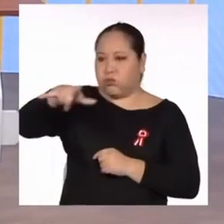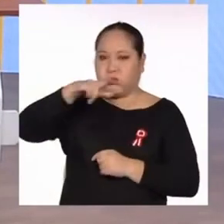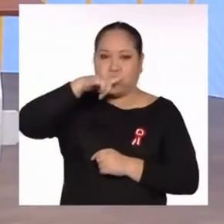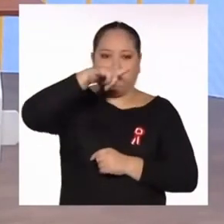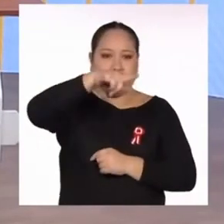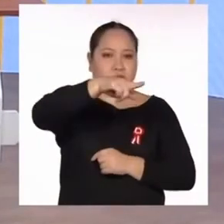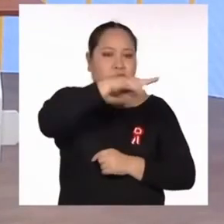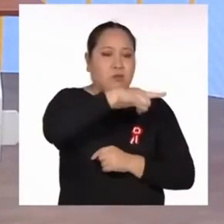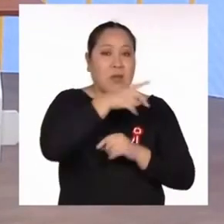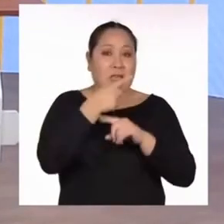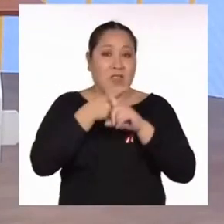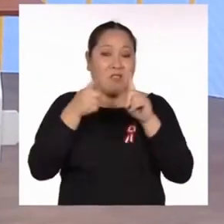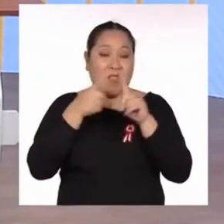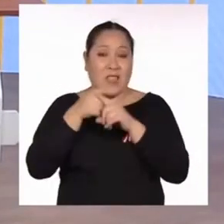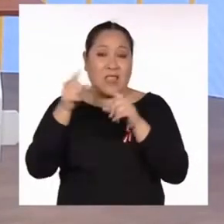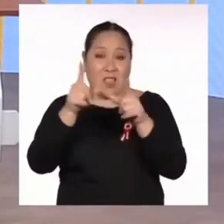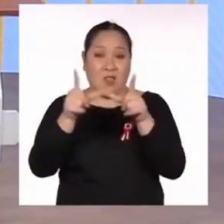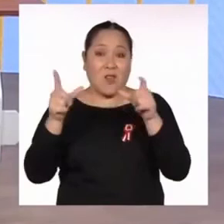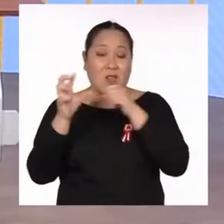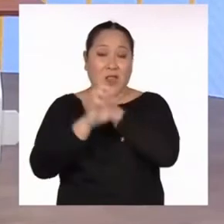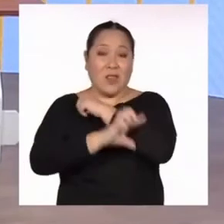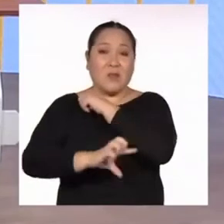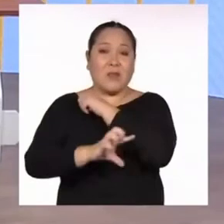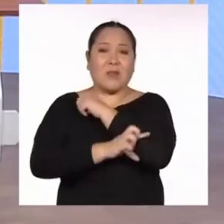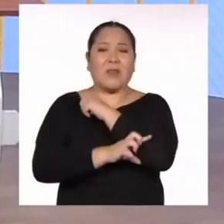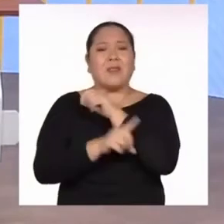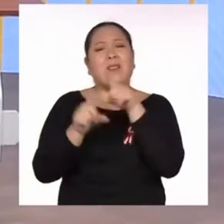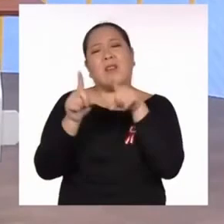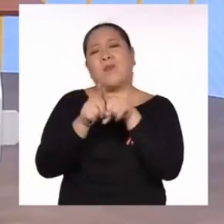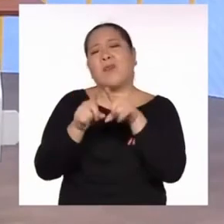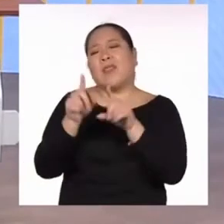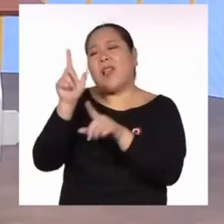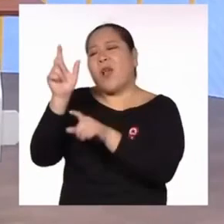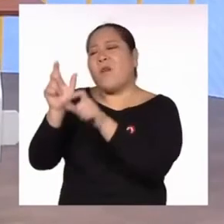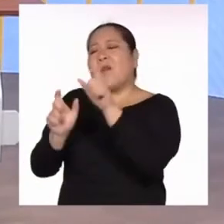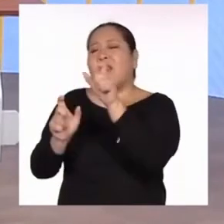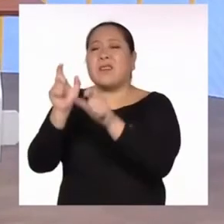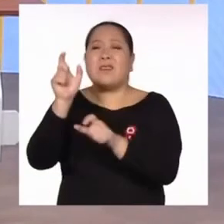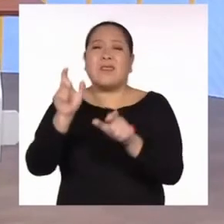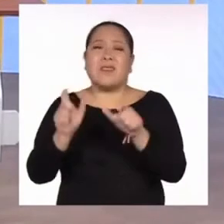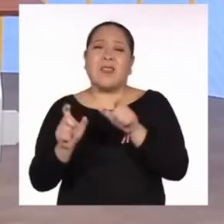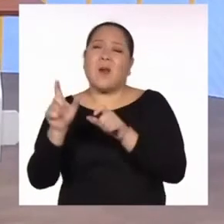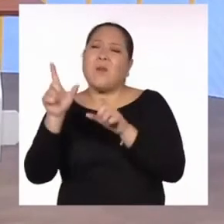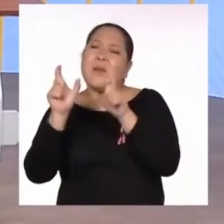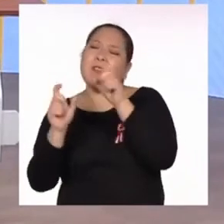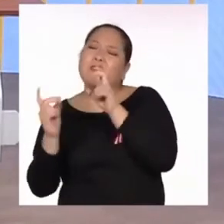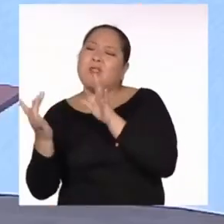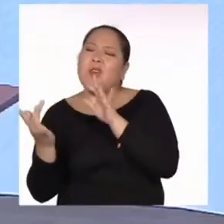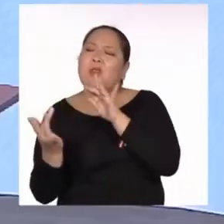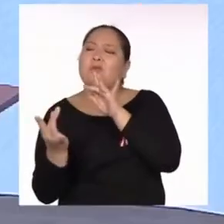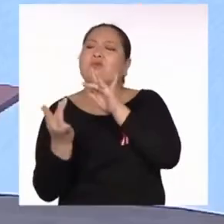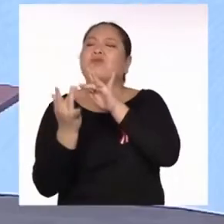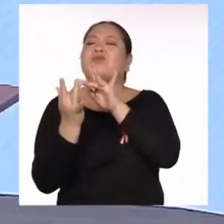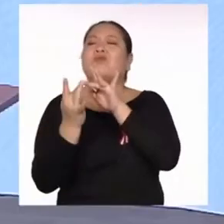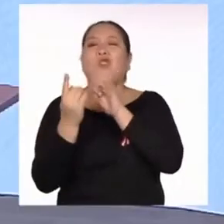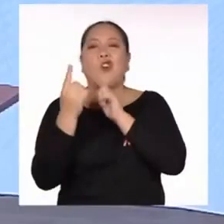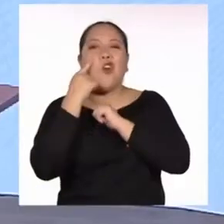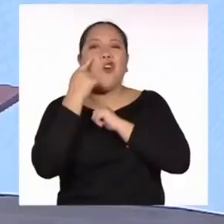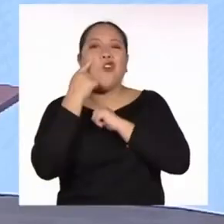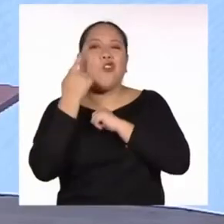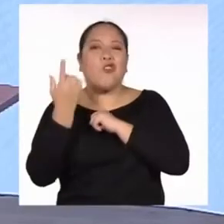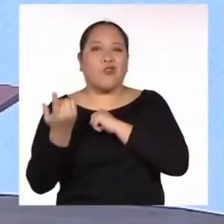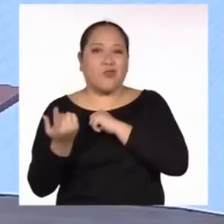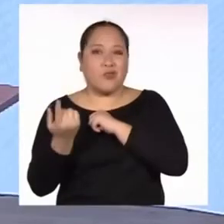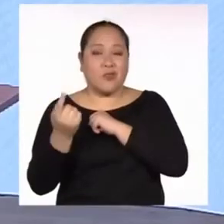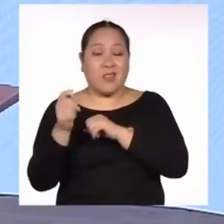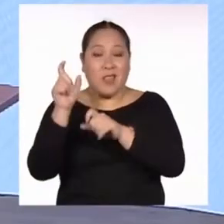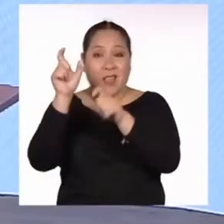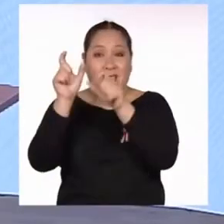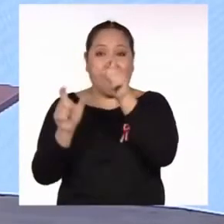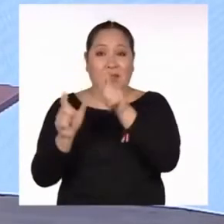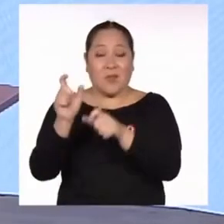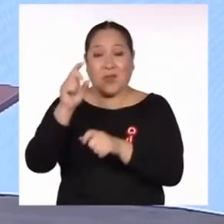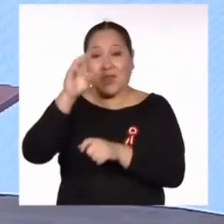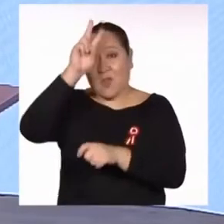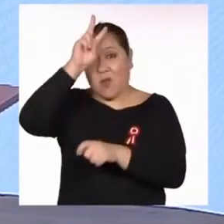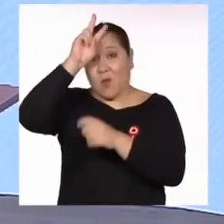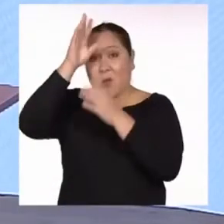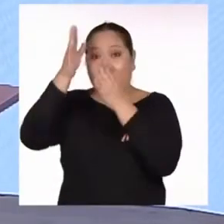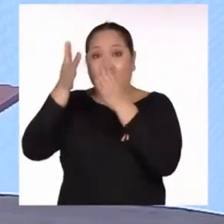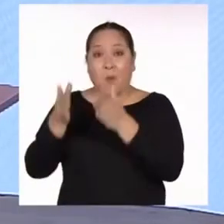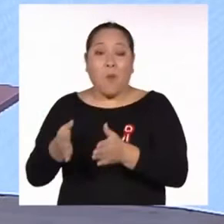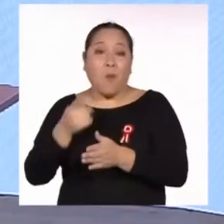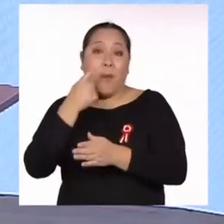y la gente la gente que me ha tocado conocer los peruanos y peruanas